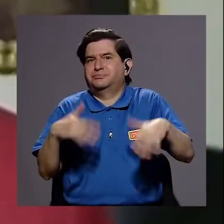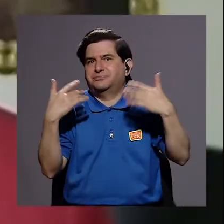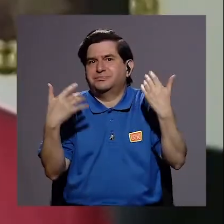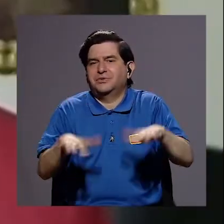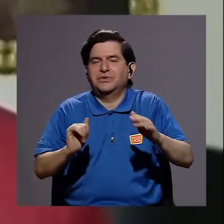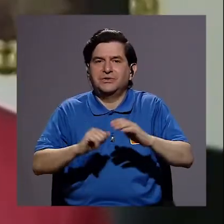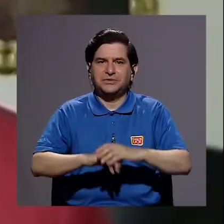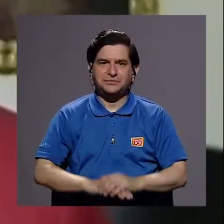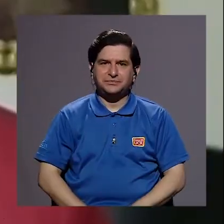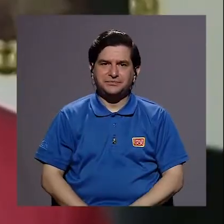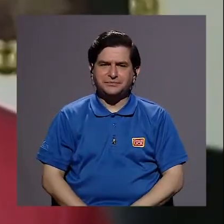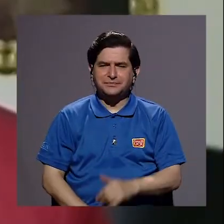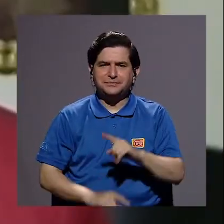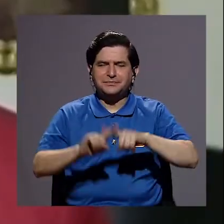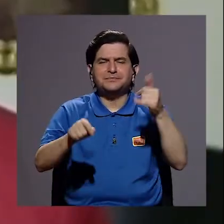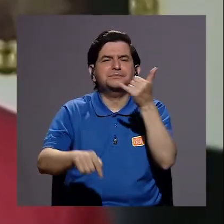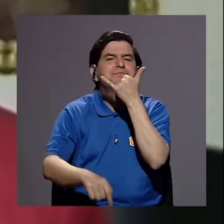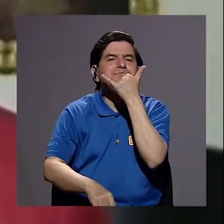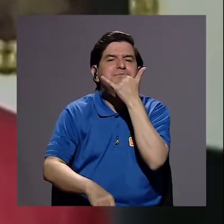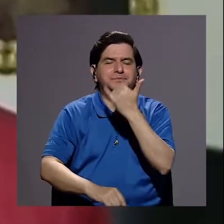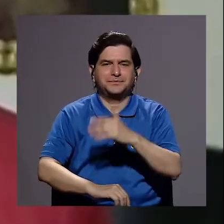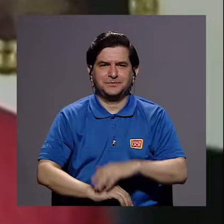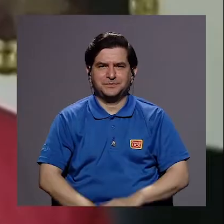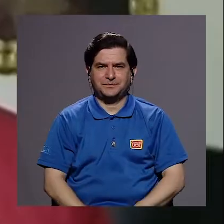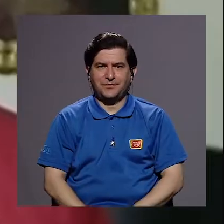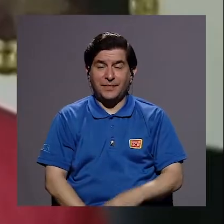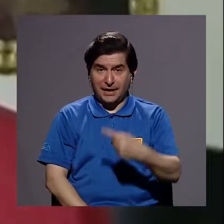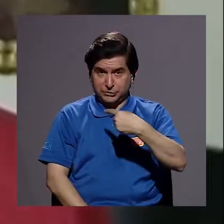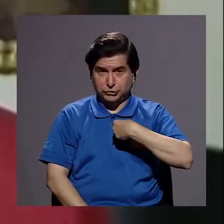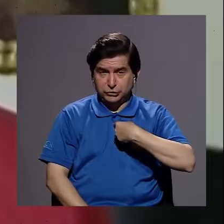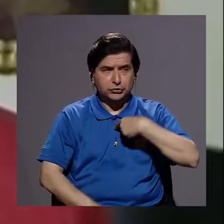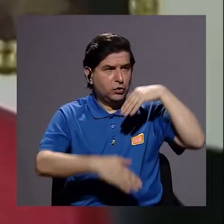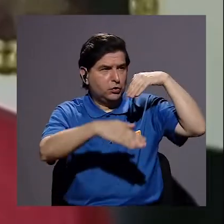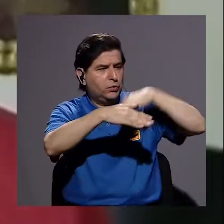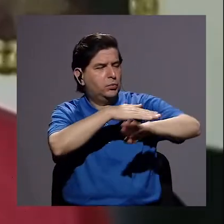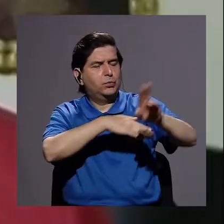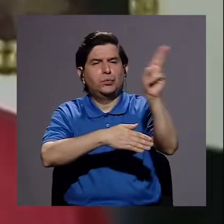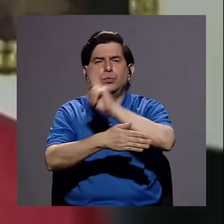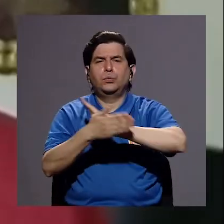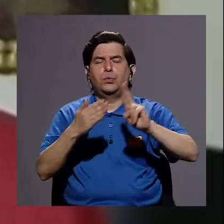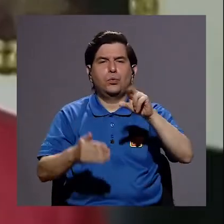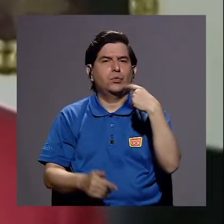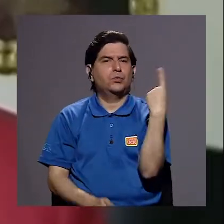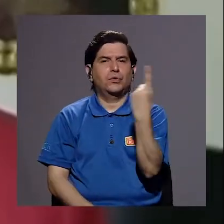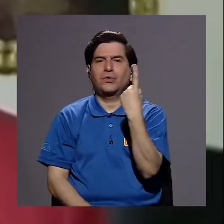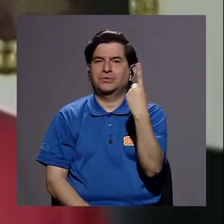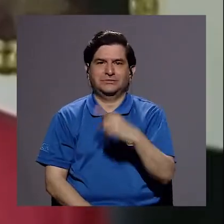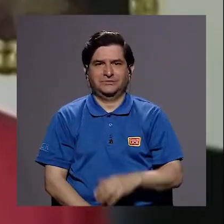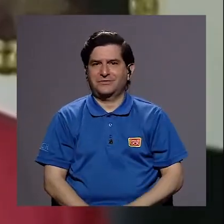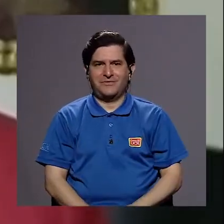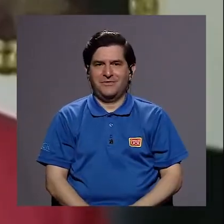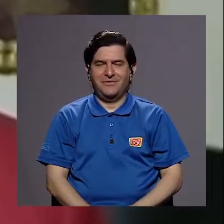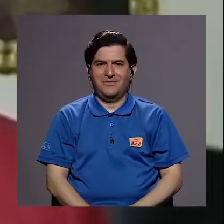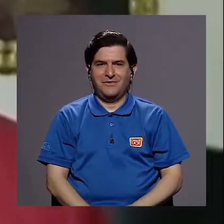Absolutamente, absolutamente. Lo que pasa es que cuando yo entro a la universidad no solo tomo